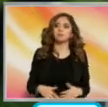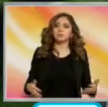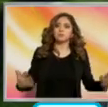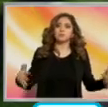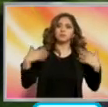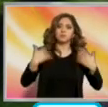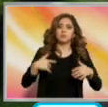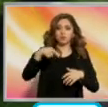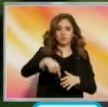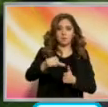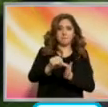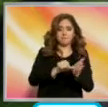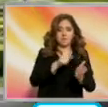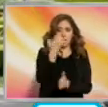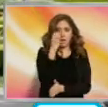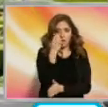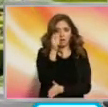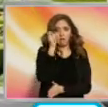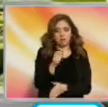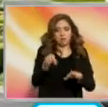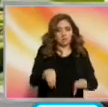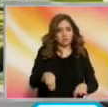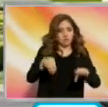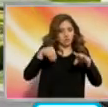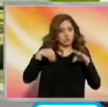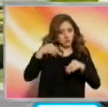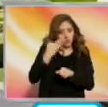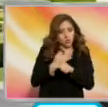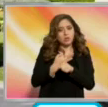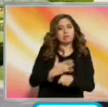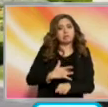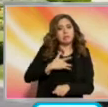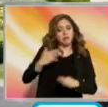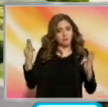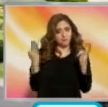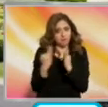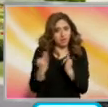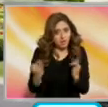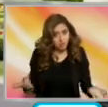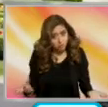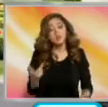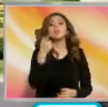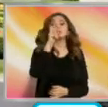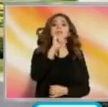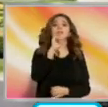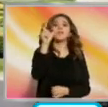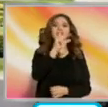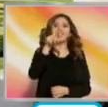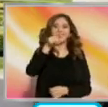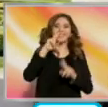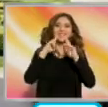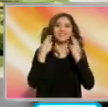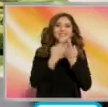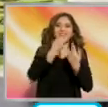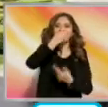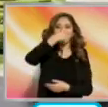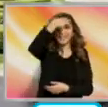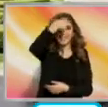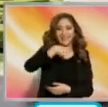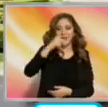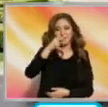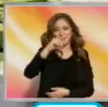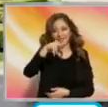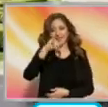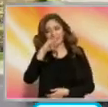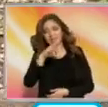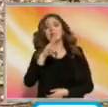muchas frazadas, ¿no? Por el frío. Sí, sobre todo, bueno, en el picnic nocturno, los que nos vayan a acompañar, que vayan muy abrigados,